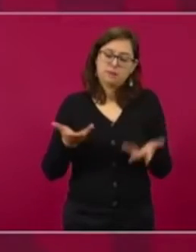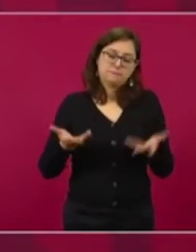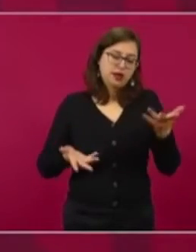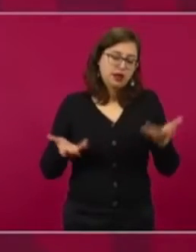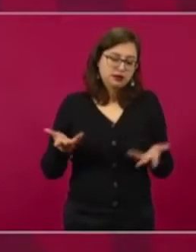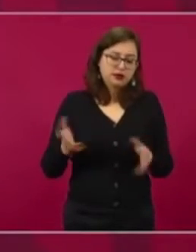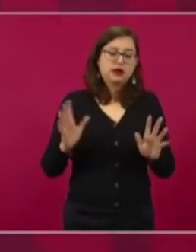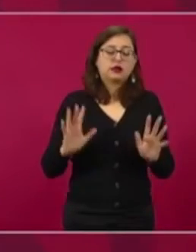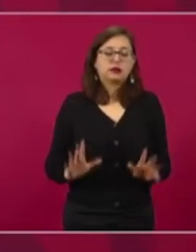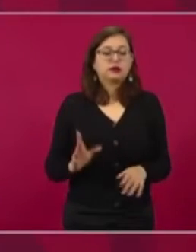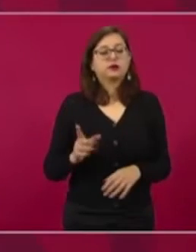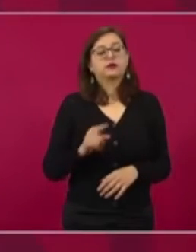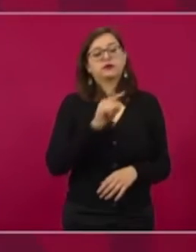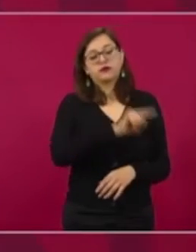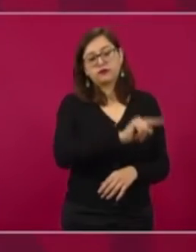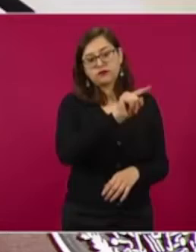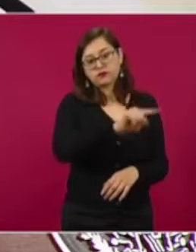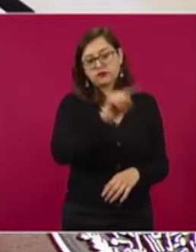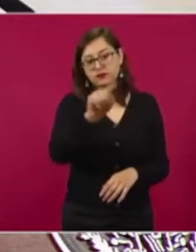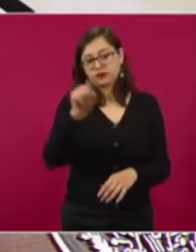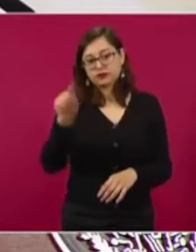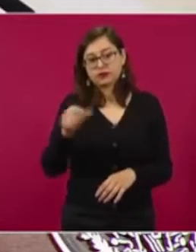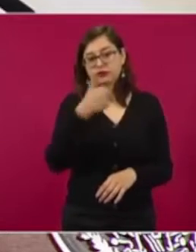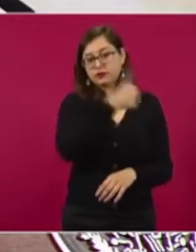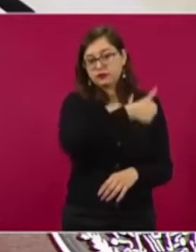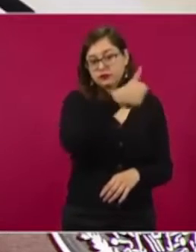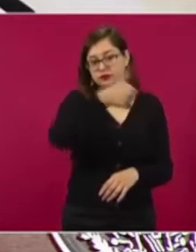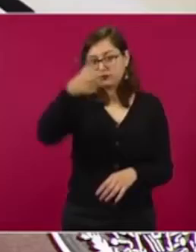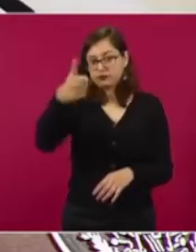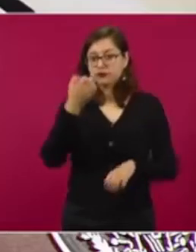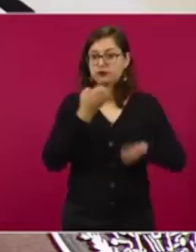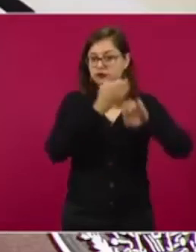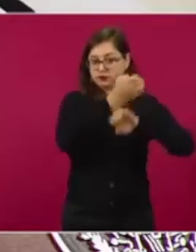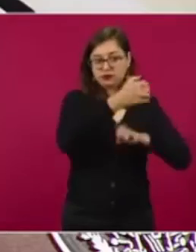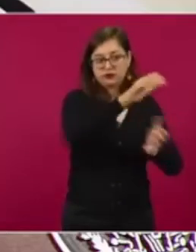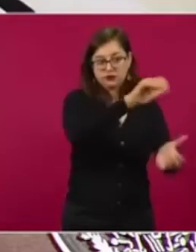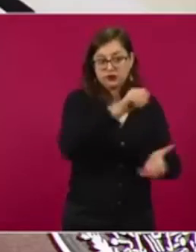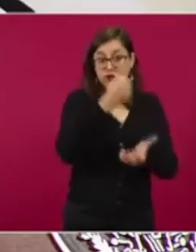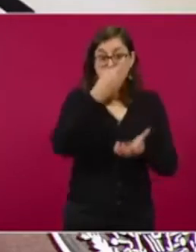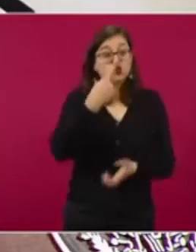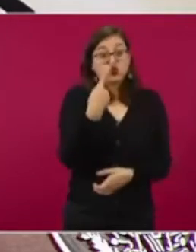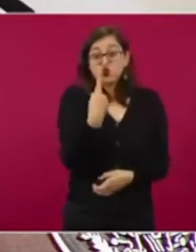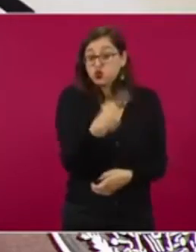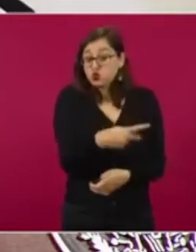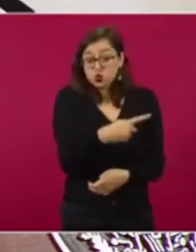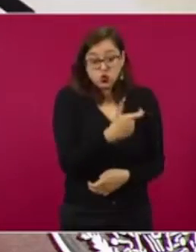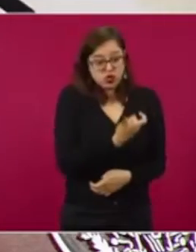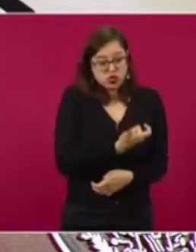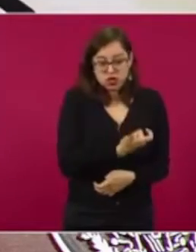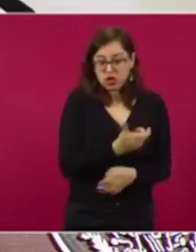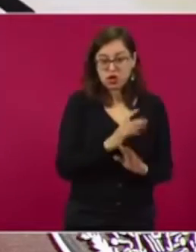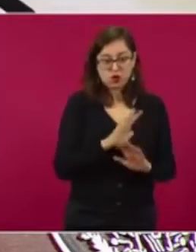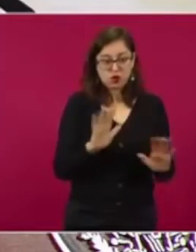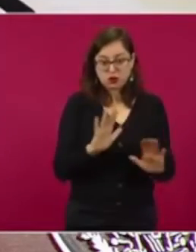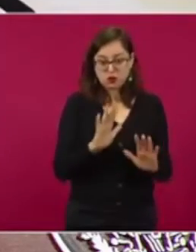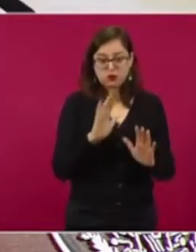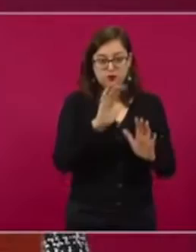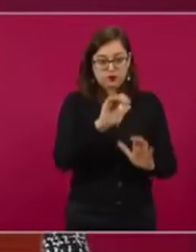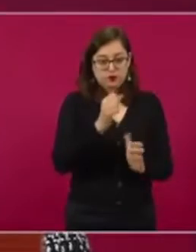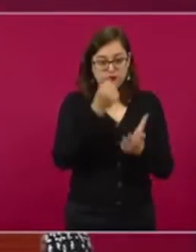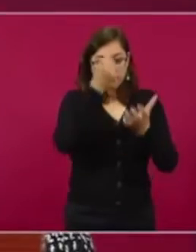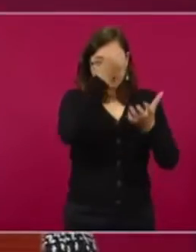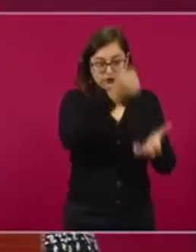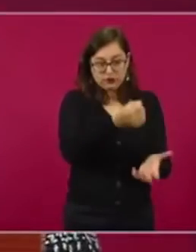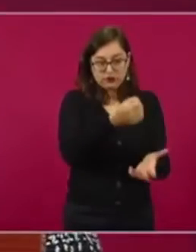el ingreso que tenía cada entidad, el que tendría cada entidad, porque es el recurso que el señor presidente